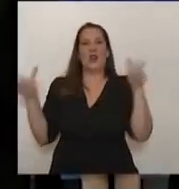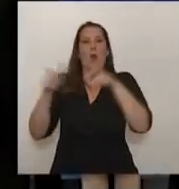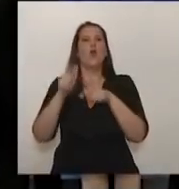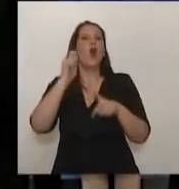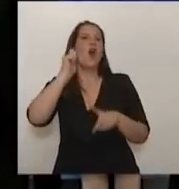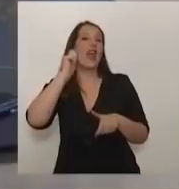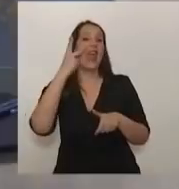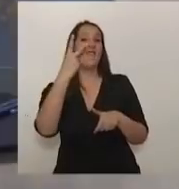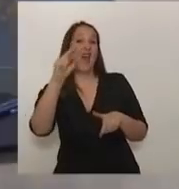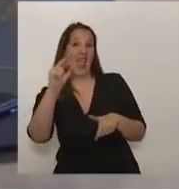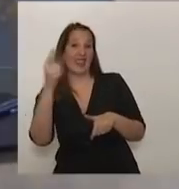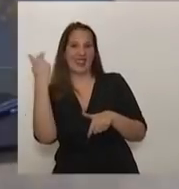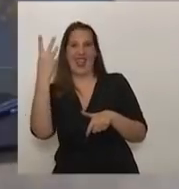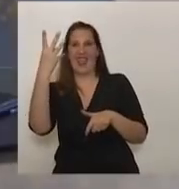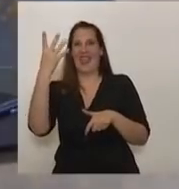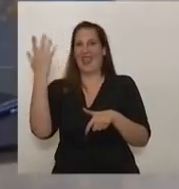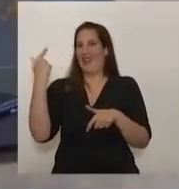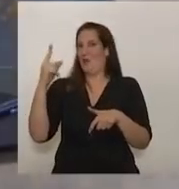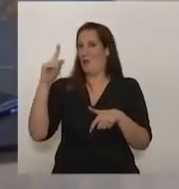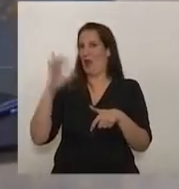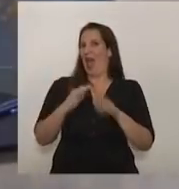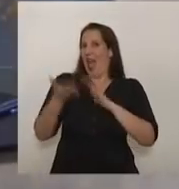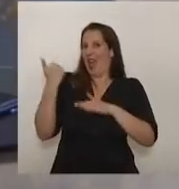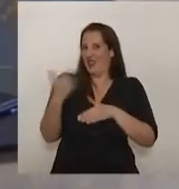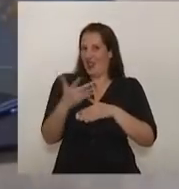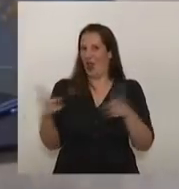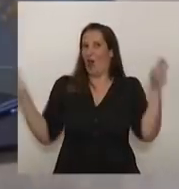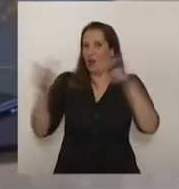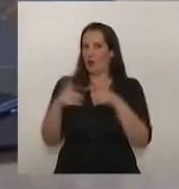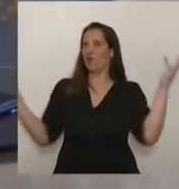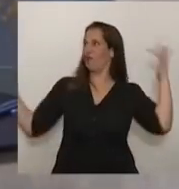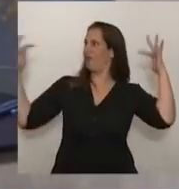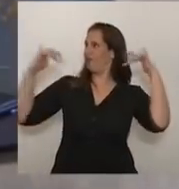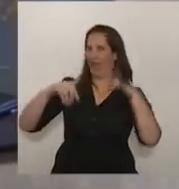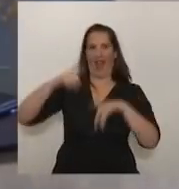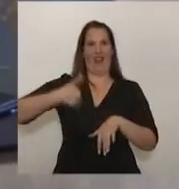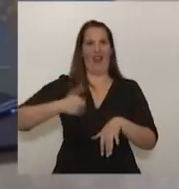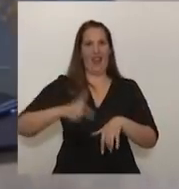año. En estos años, lideramos la condena a